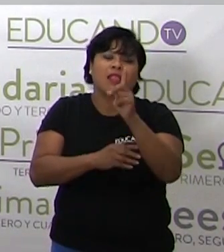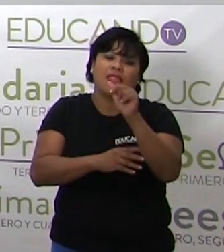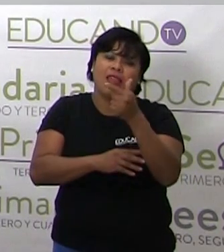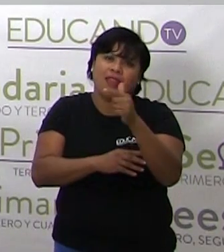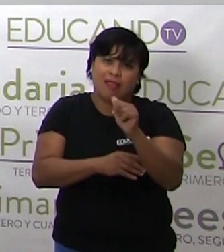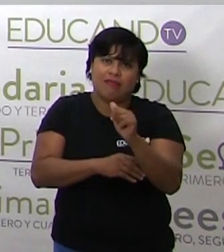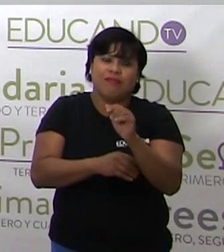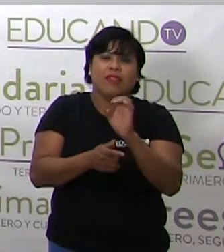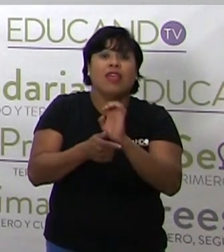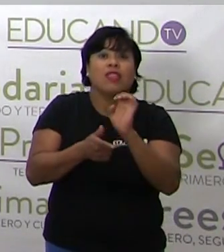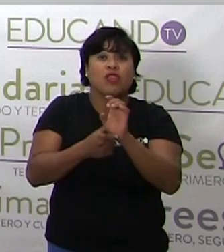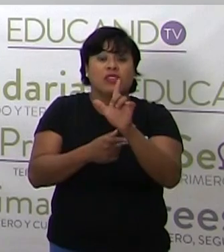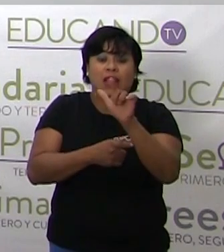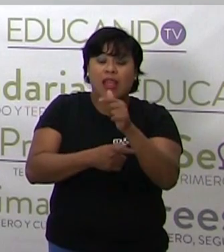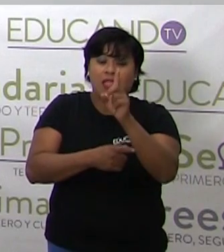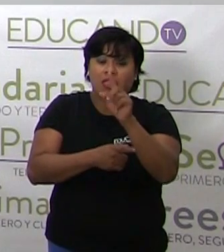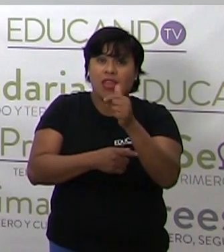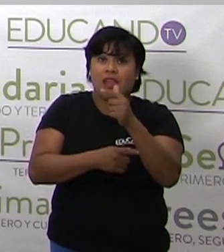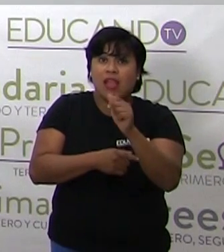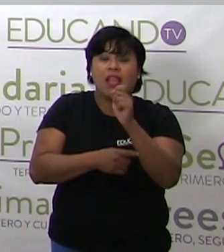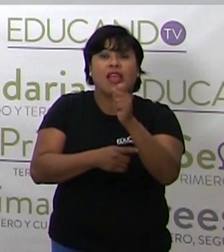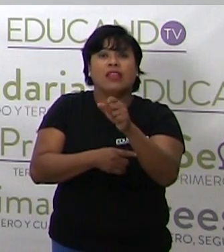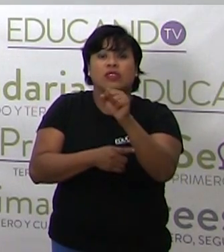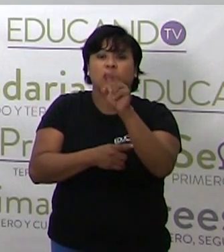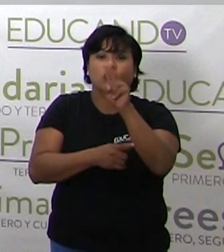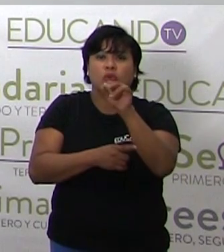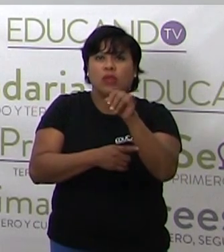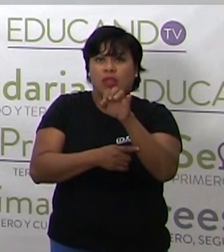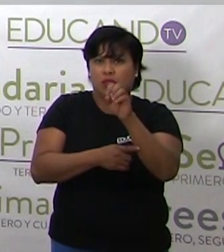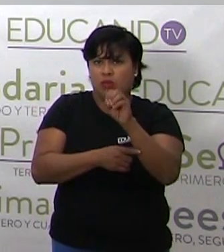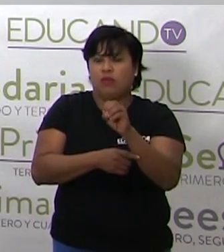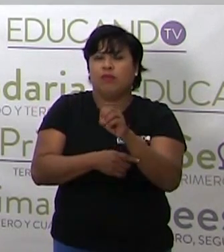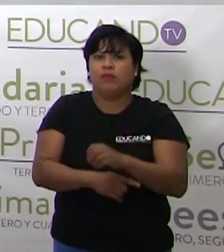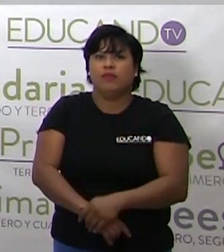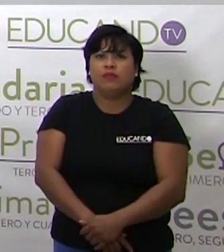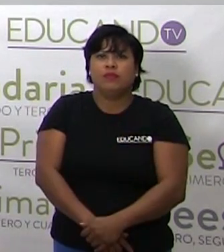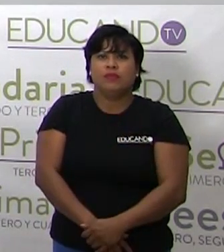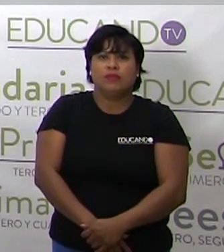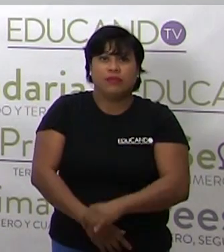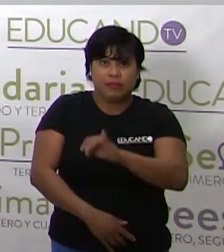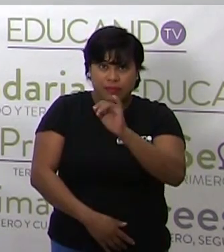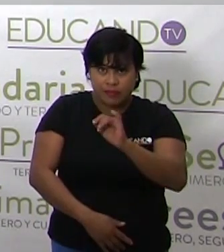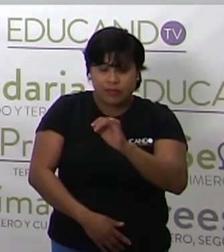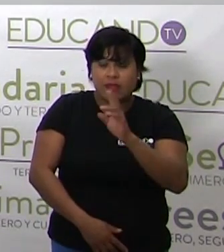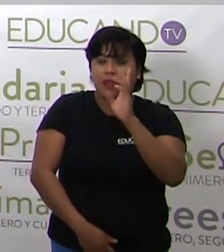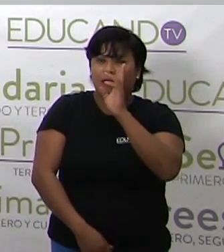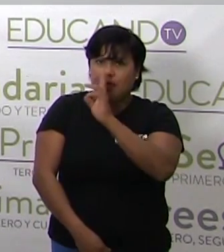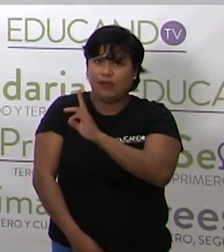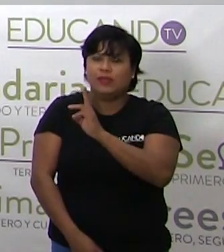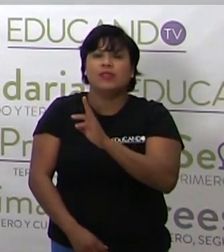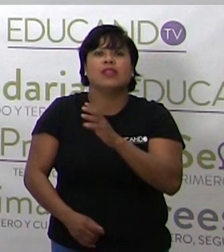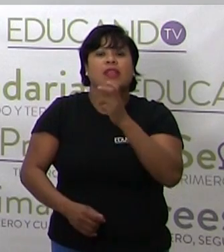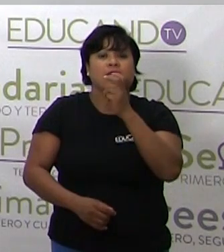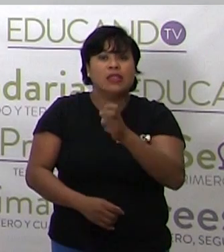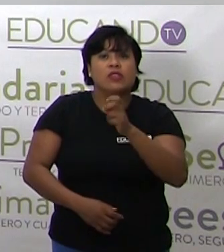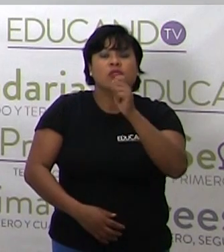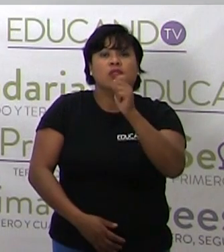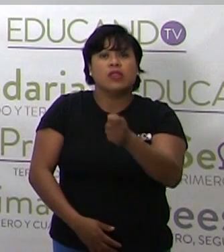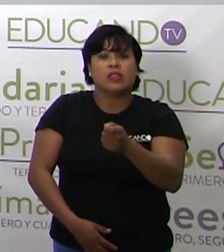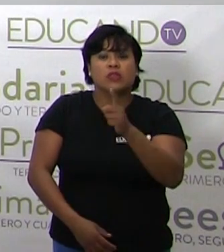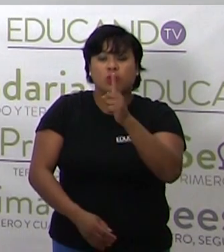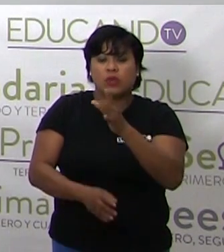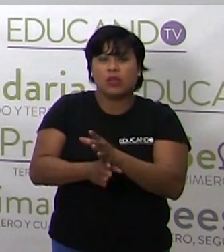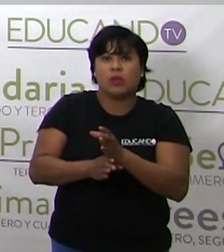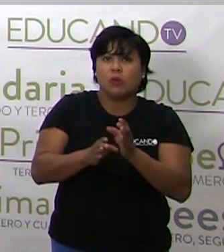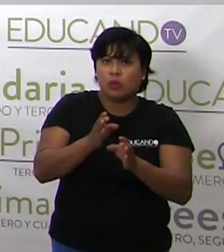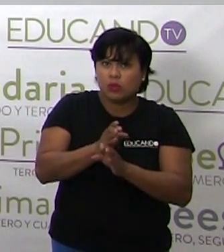daga. Entonces, la daga es el sujeto. ¿Sí? Vemos que esto es una